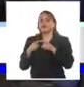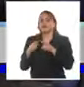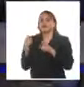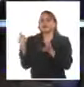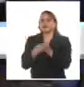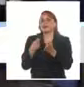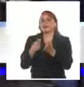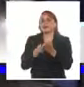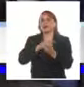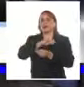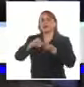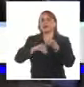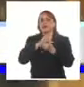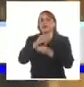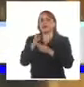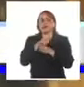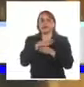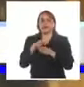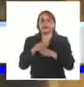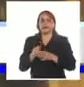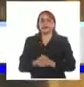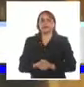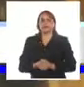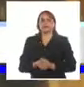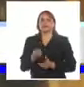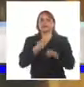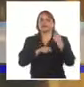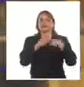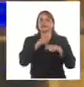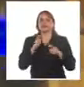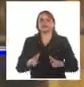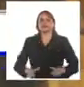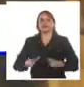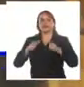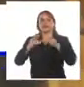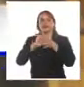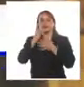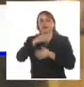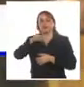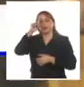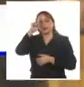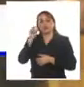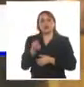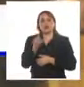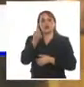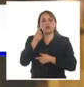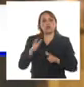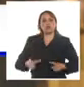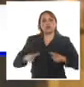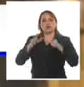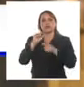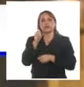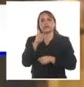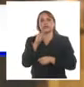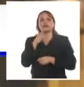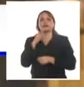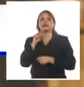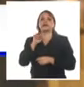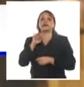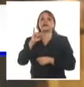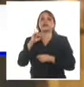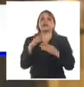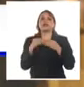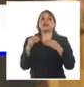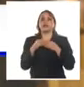financieros y económicos. La comercialización del producto es costoso. Un cilindro de 10 kilogramos cuesta $6.96.